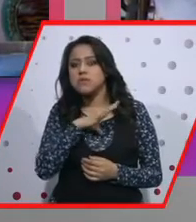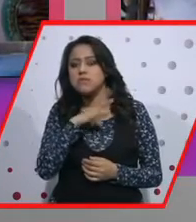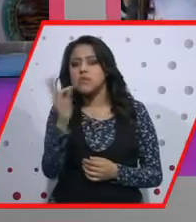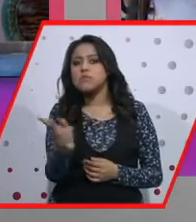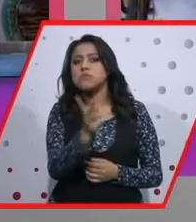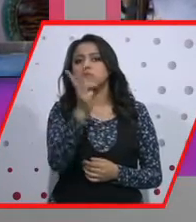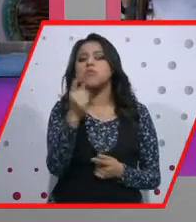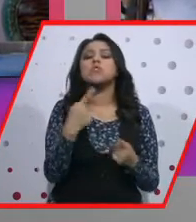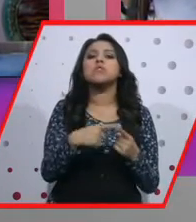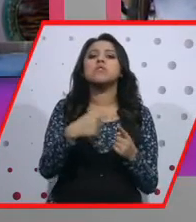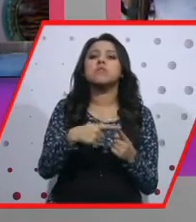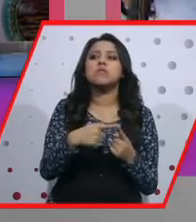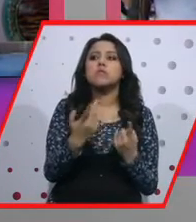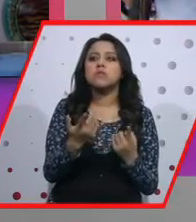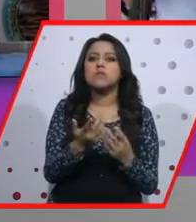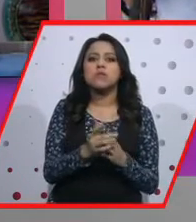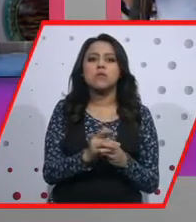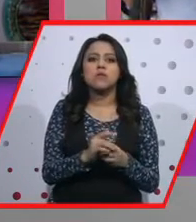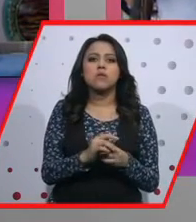¿O a quién está?